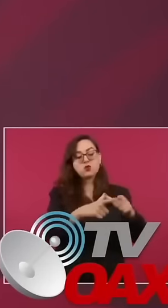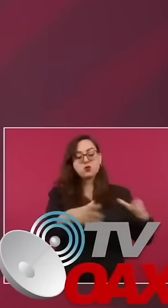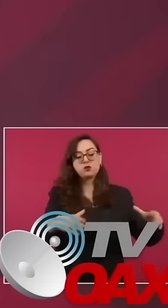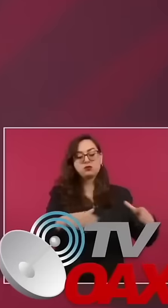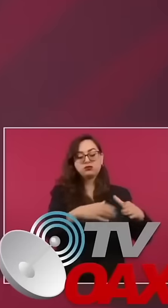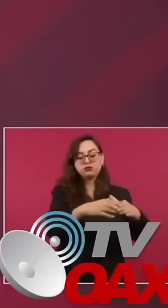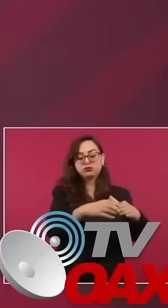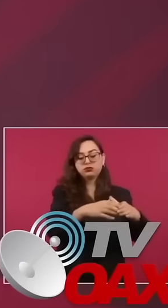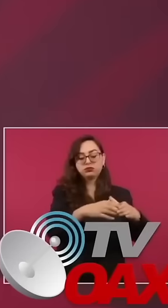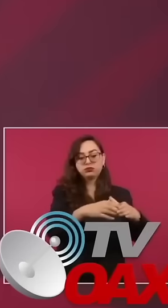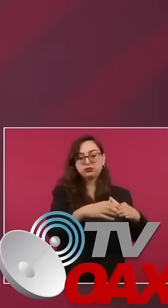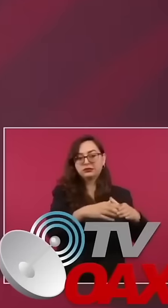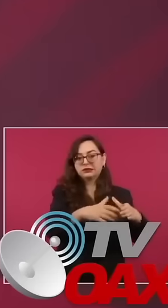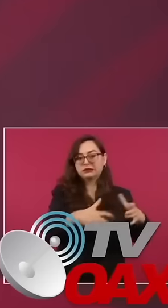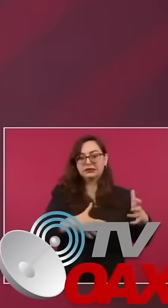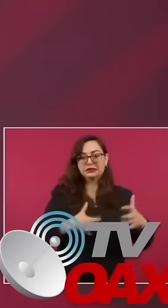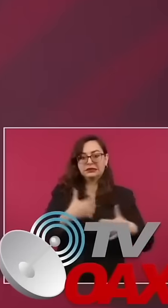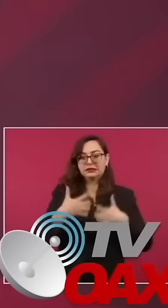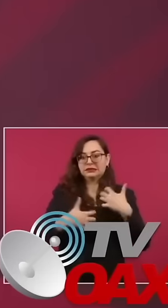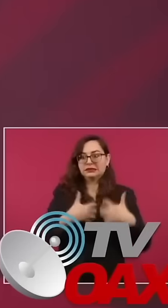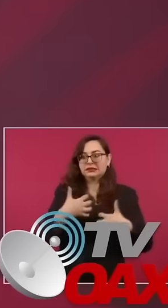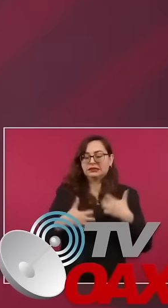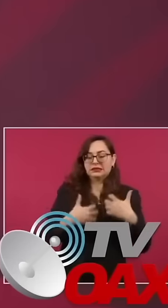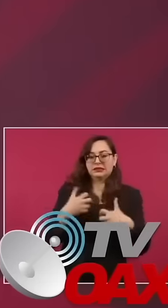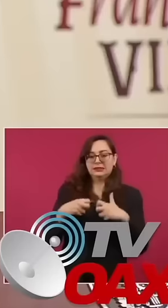están muy nerviosos